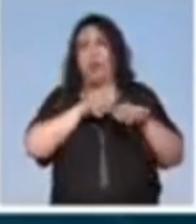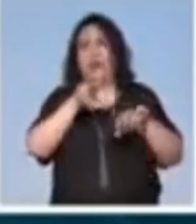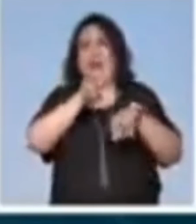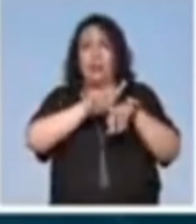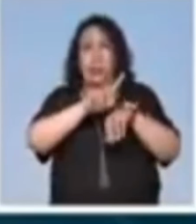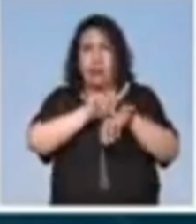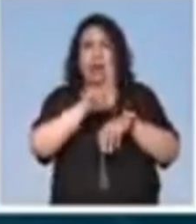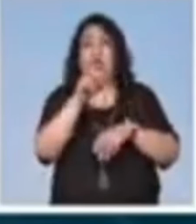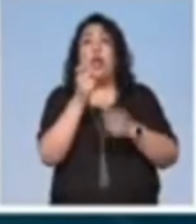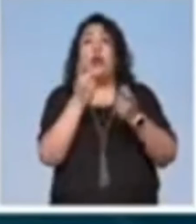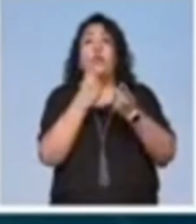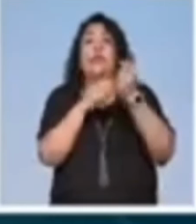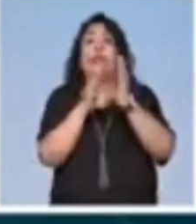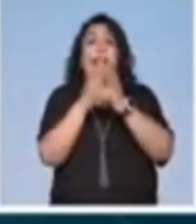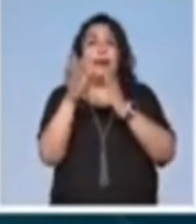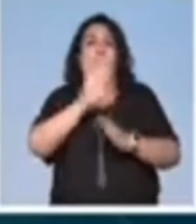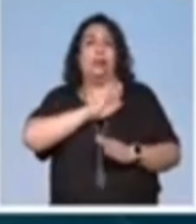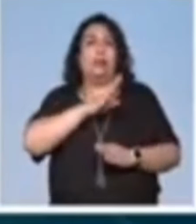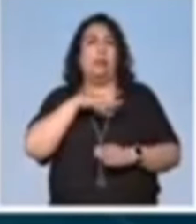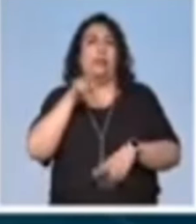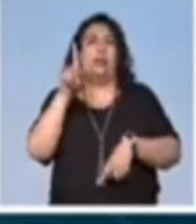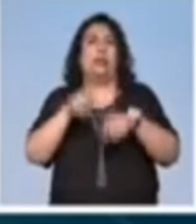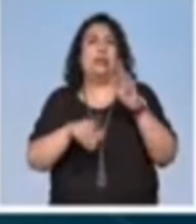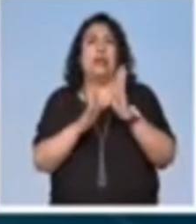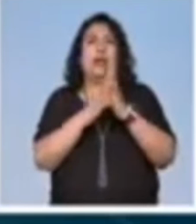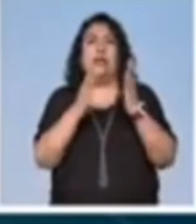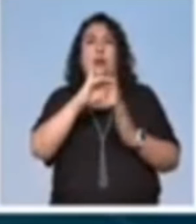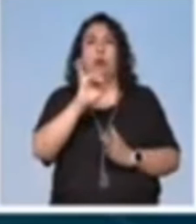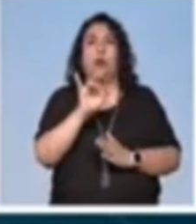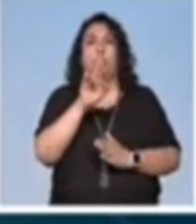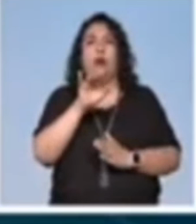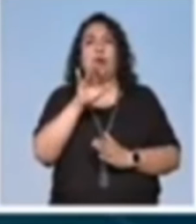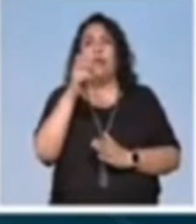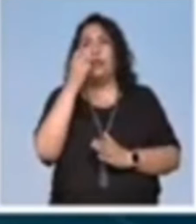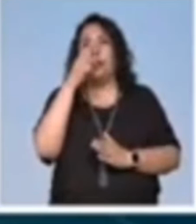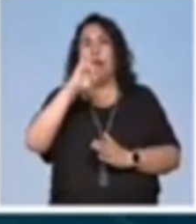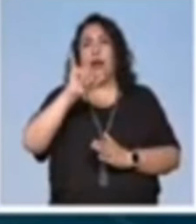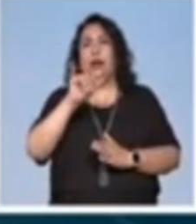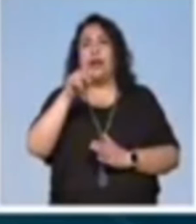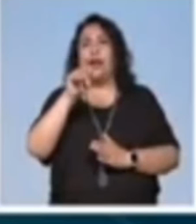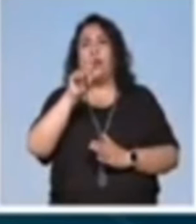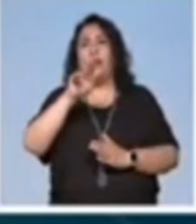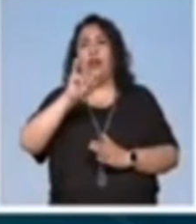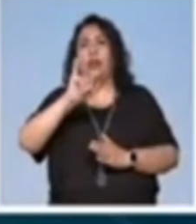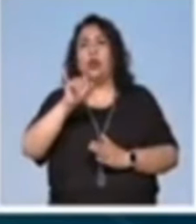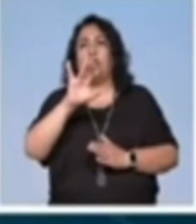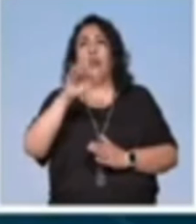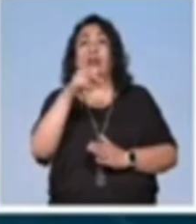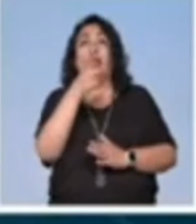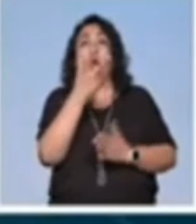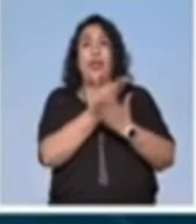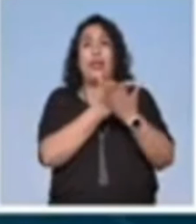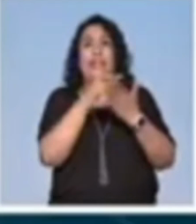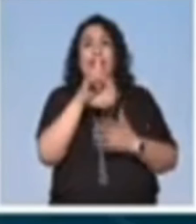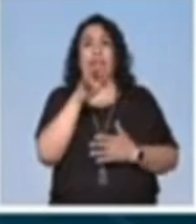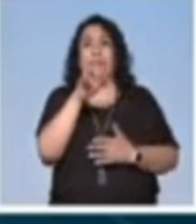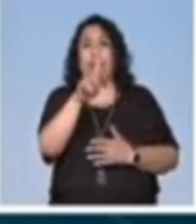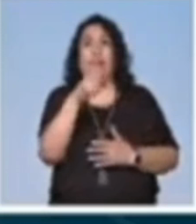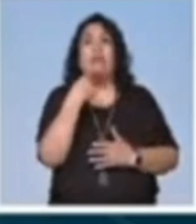día. Algunas librerías españolas retiraron la novela Juana de Arco de Catherine J. Chain después de que el ilustrador David